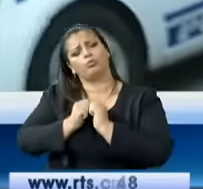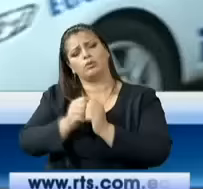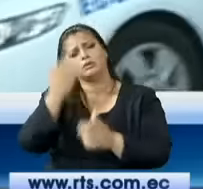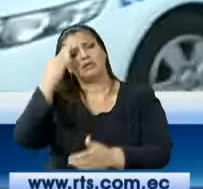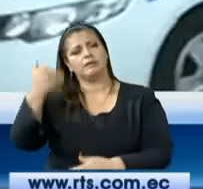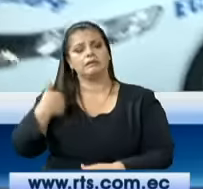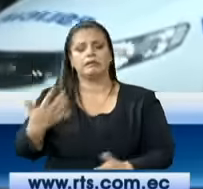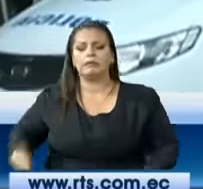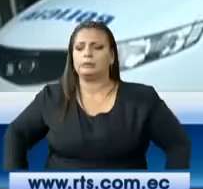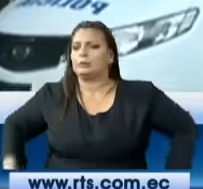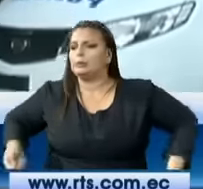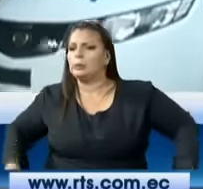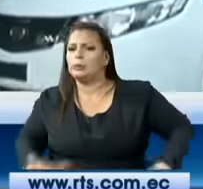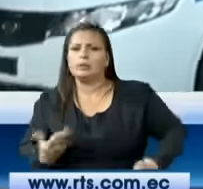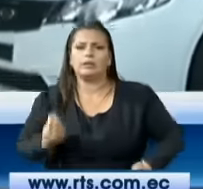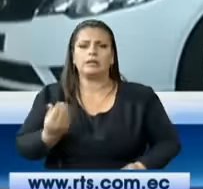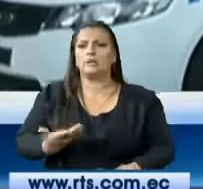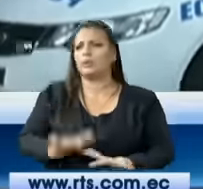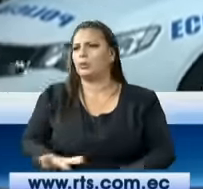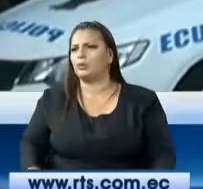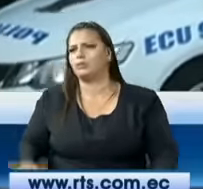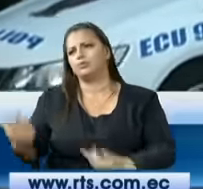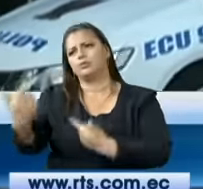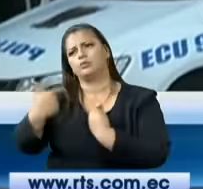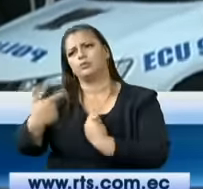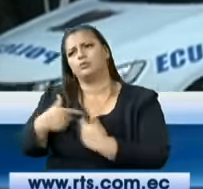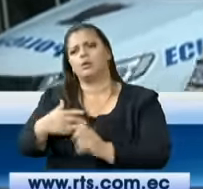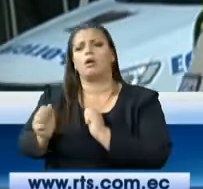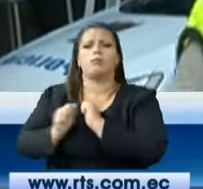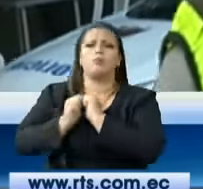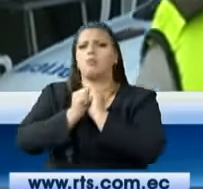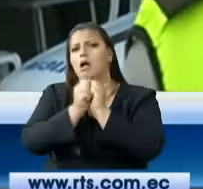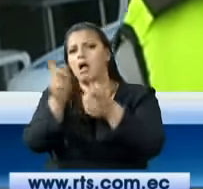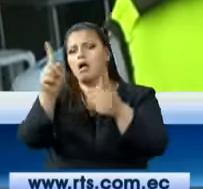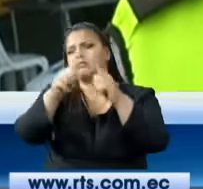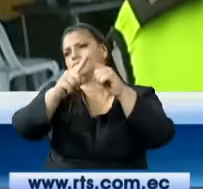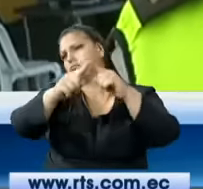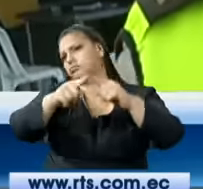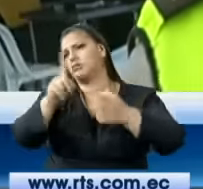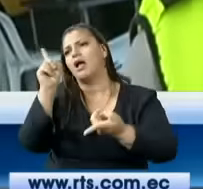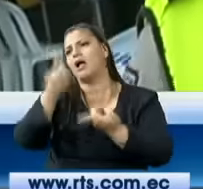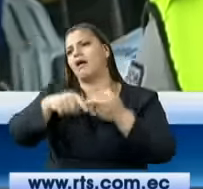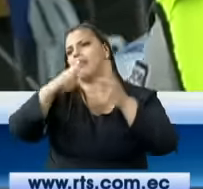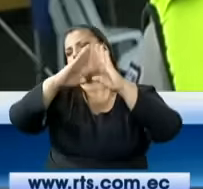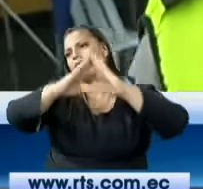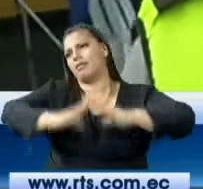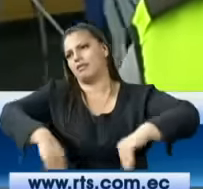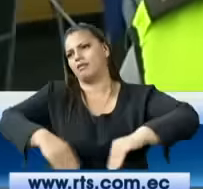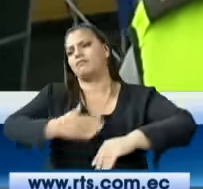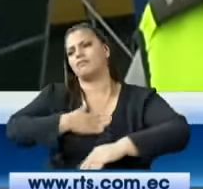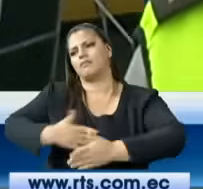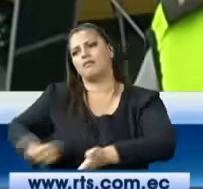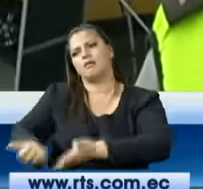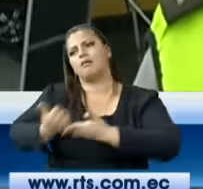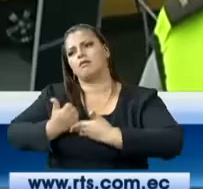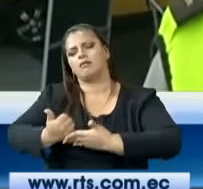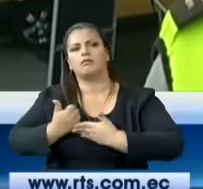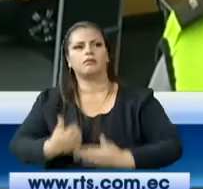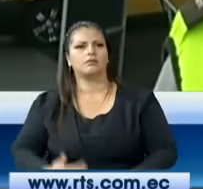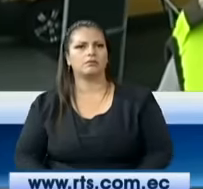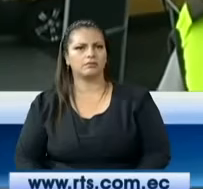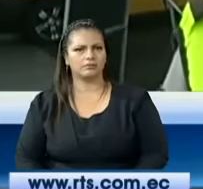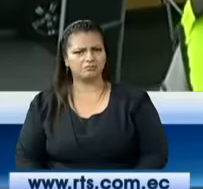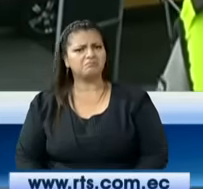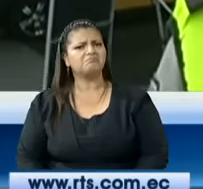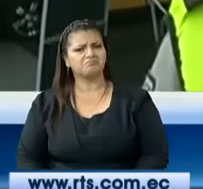supuesto, totalmente gratuito. Y más bien nosotros nos sentimos halagadores porque la comunidad se ha visto y se ha dado muy buenos resultados en función al